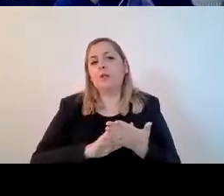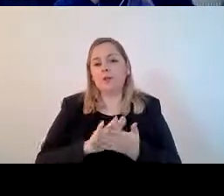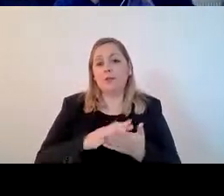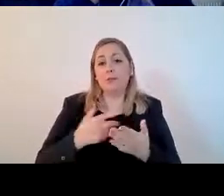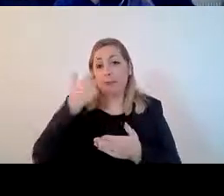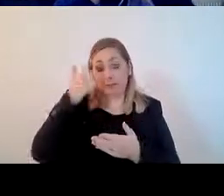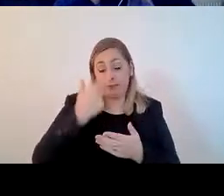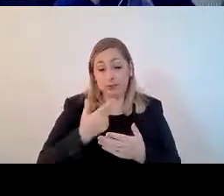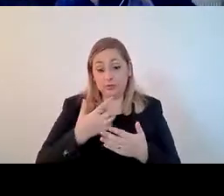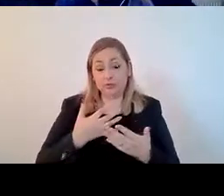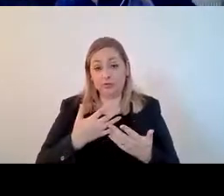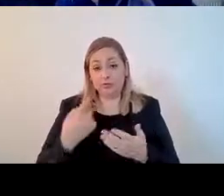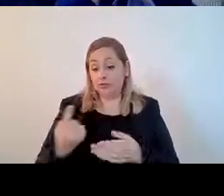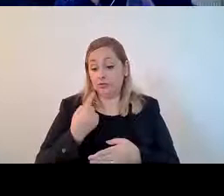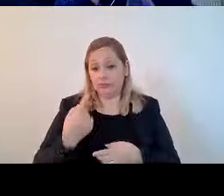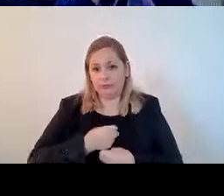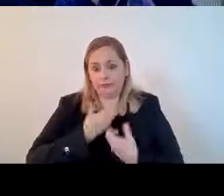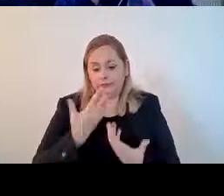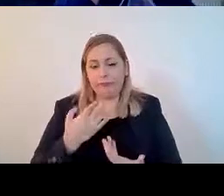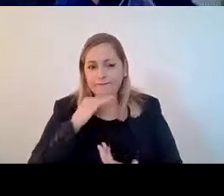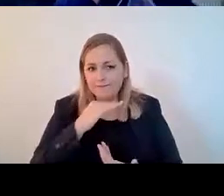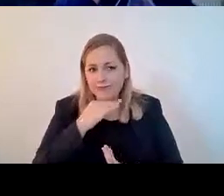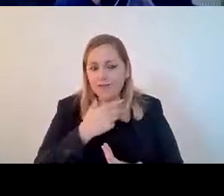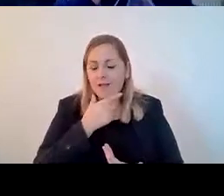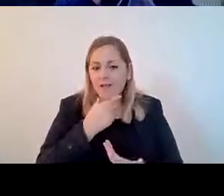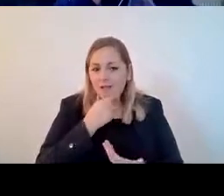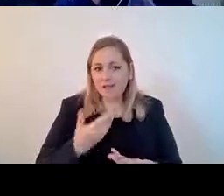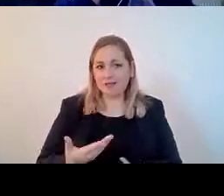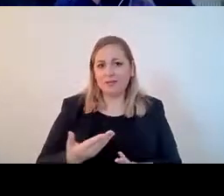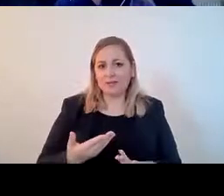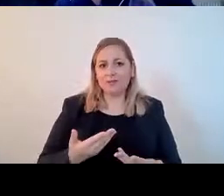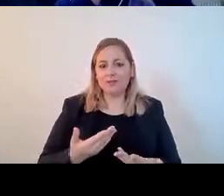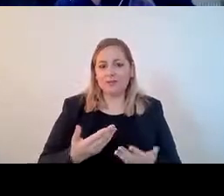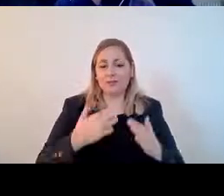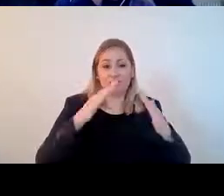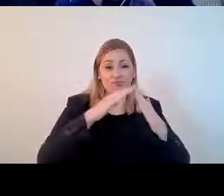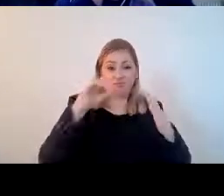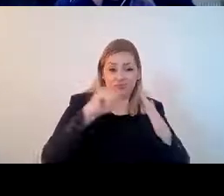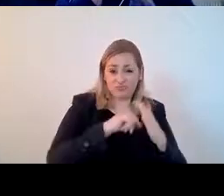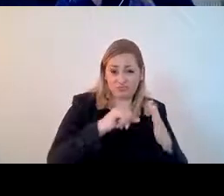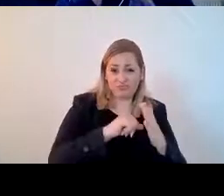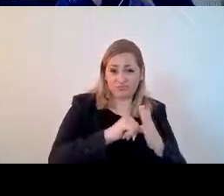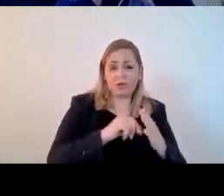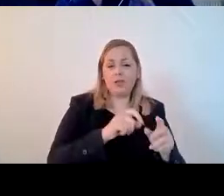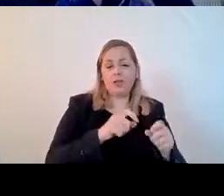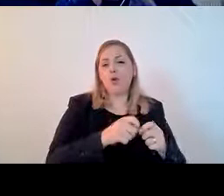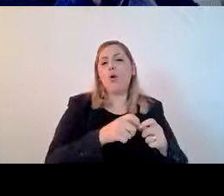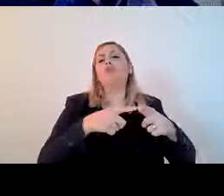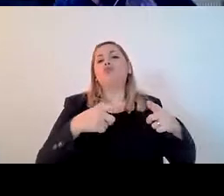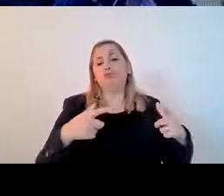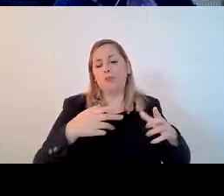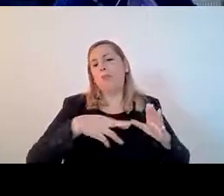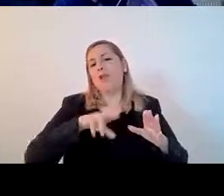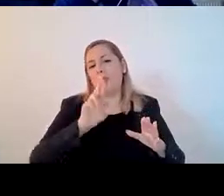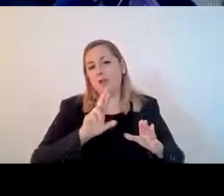sujeto reacciona con facilidad, el confinamiento generaría aumento de los desórdenes.